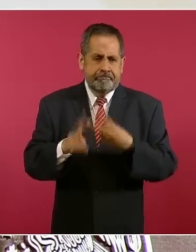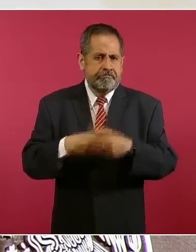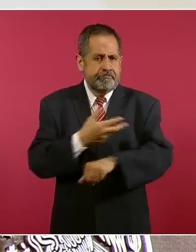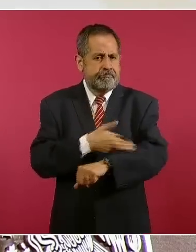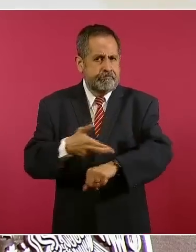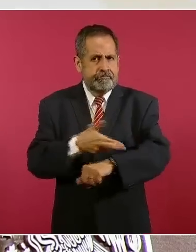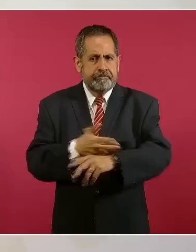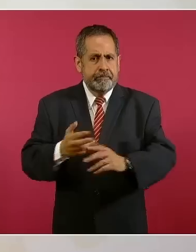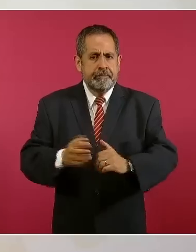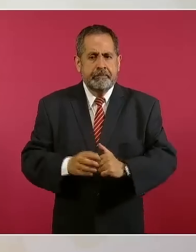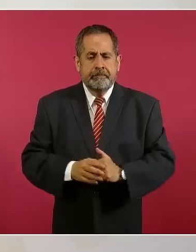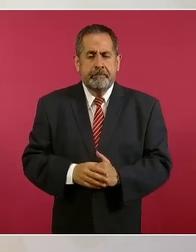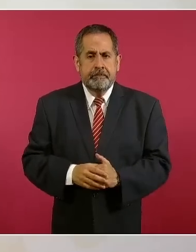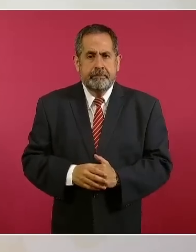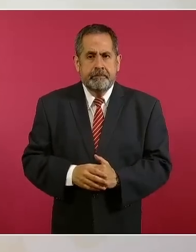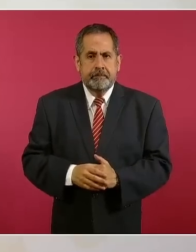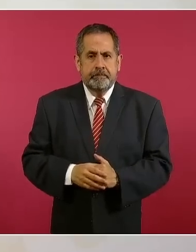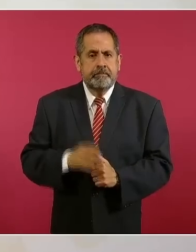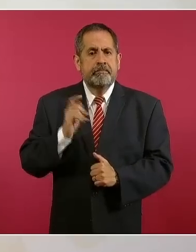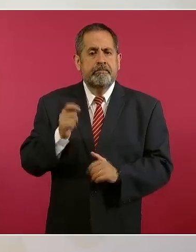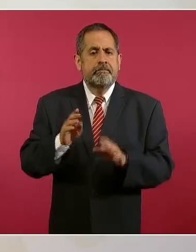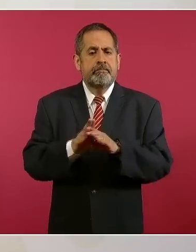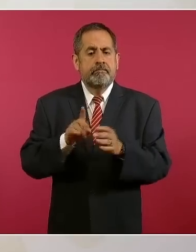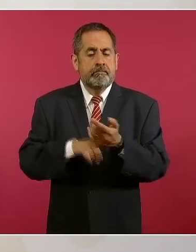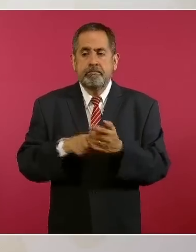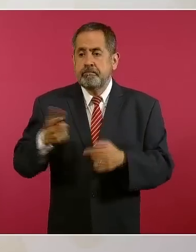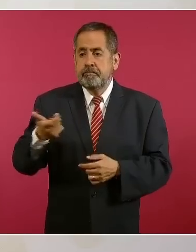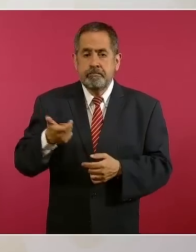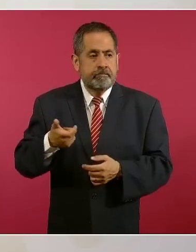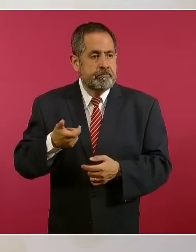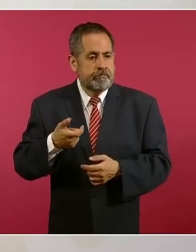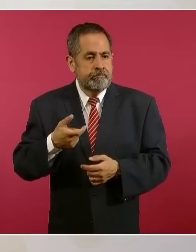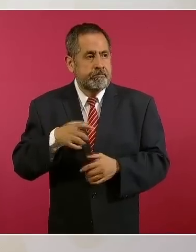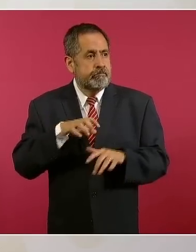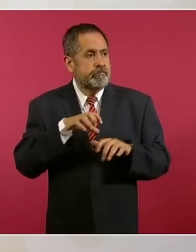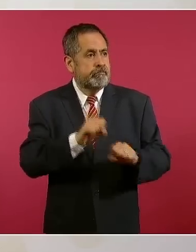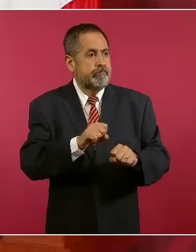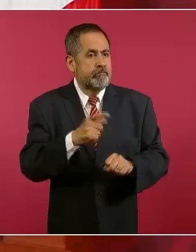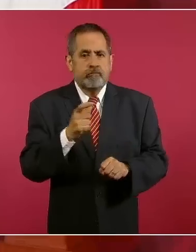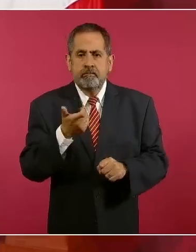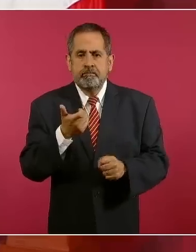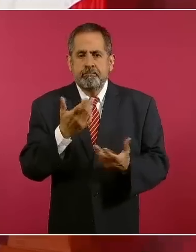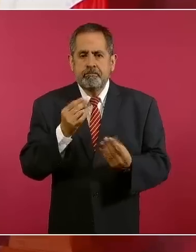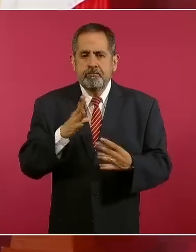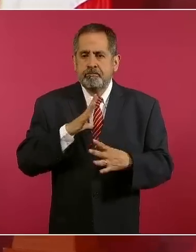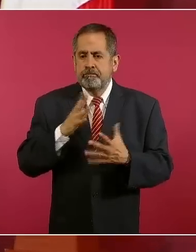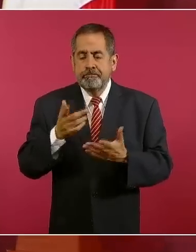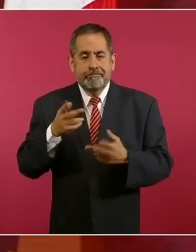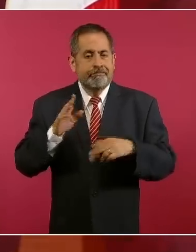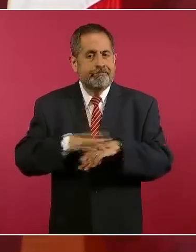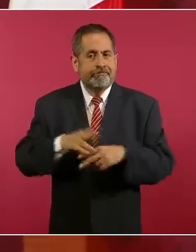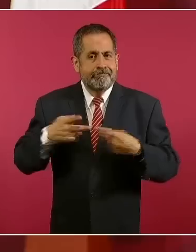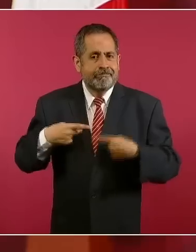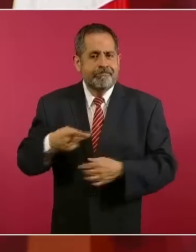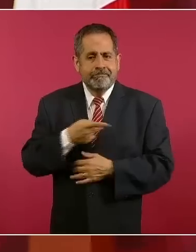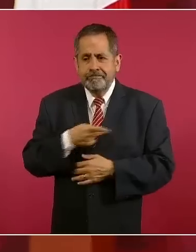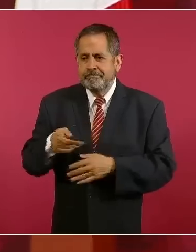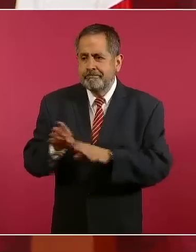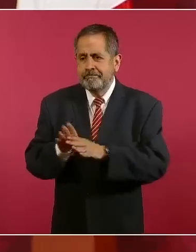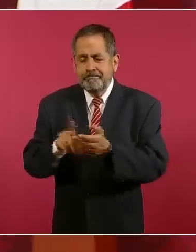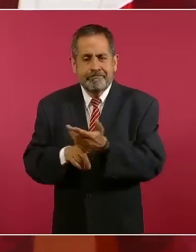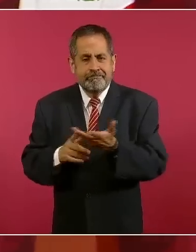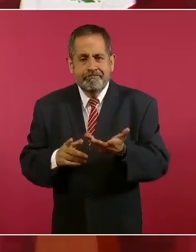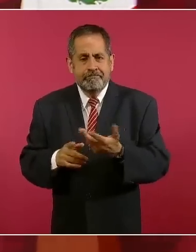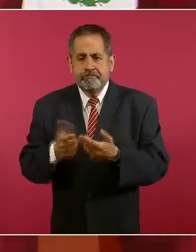porque perdemos poder adquisitivo, sobre todo la gente más humilde, la gente más pobre,